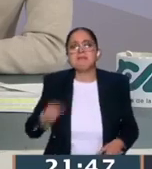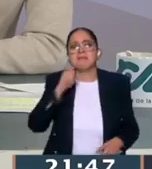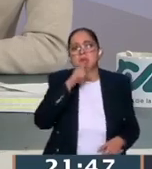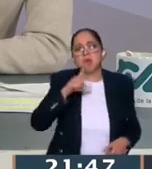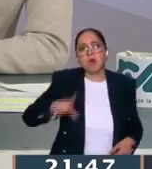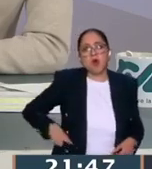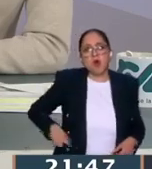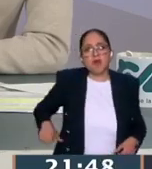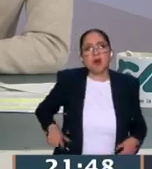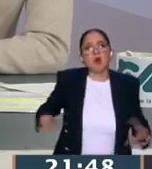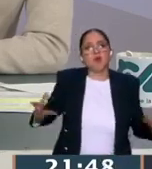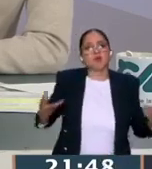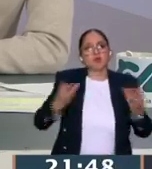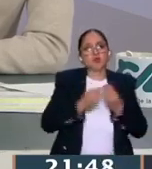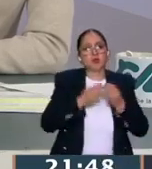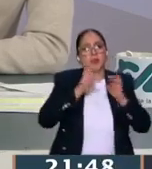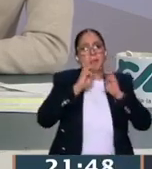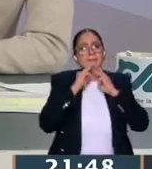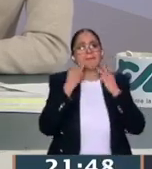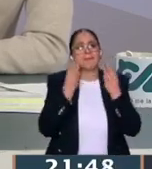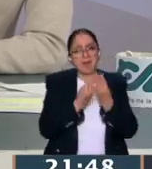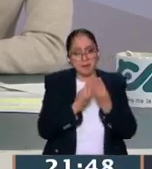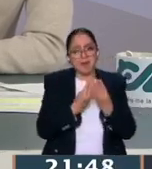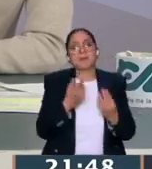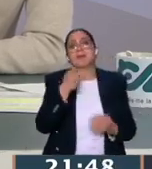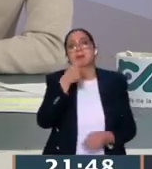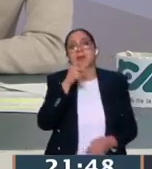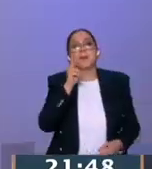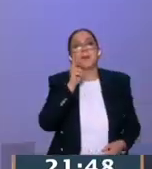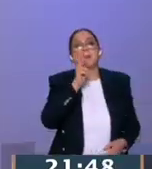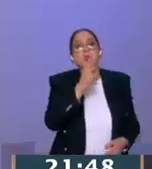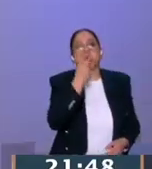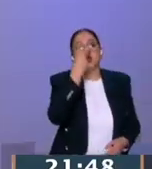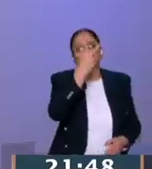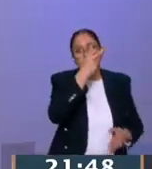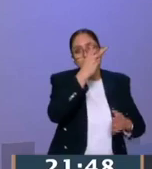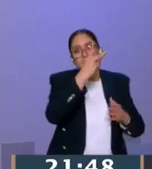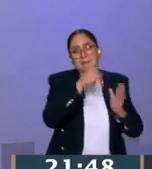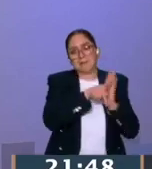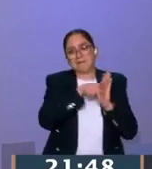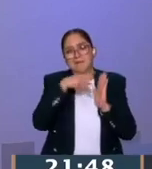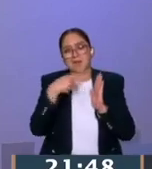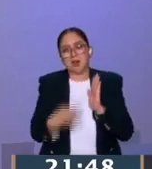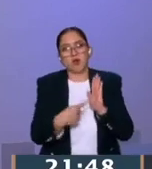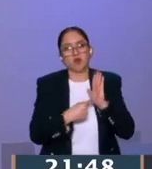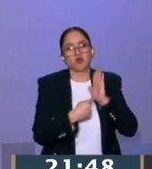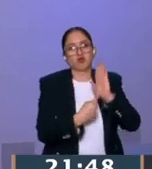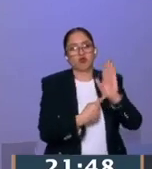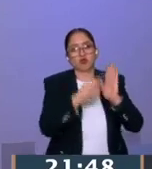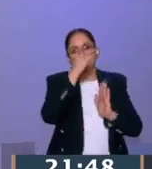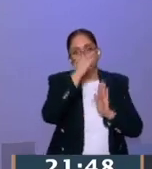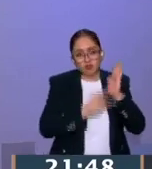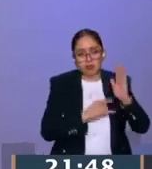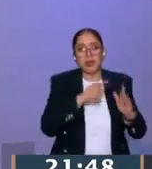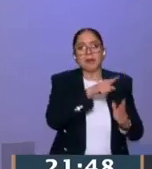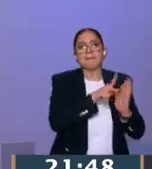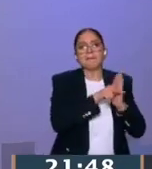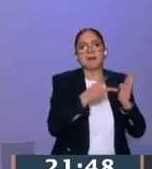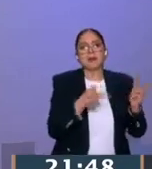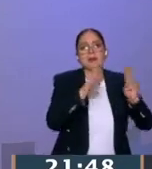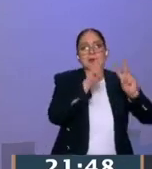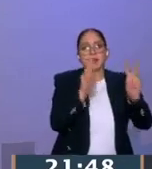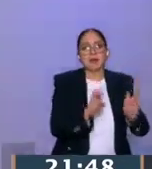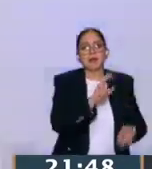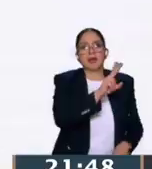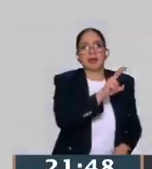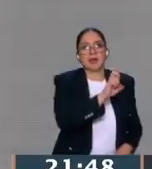organizado. Y en ese sentido están dos portadas, justamente hoy, de dos diarios de circulación nacional. Tenemos al Reforma y